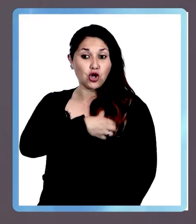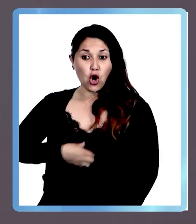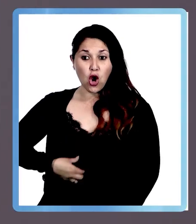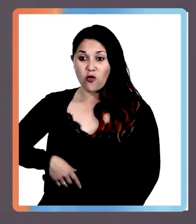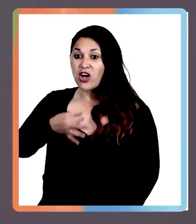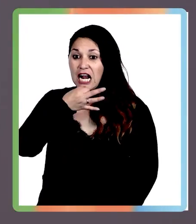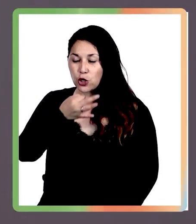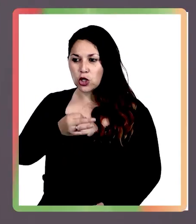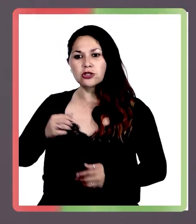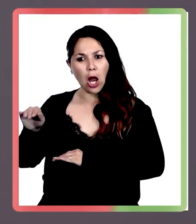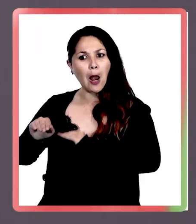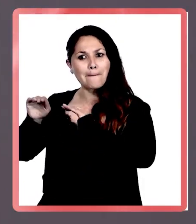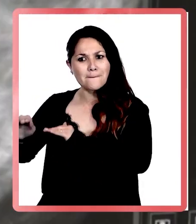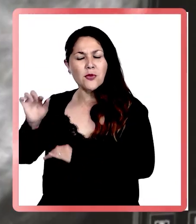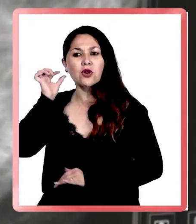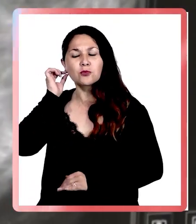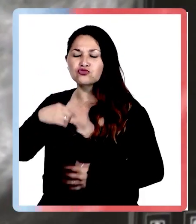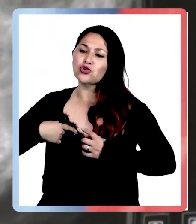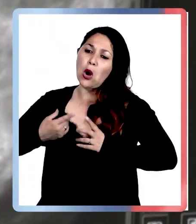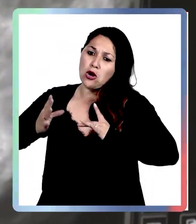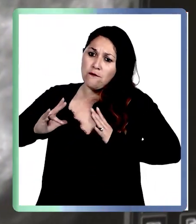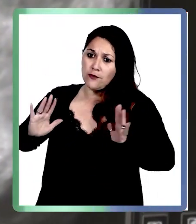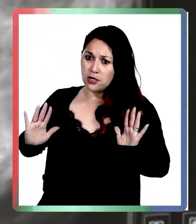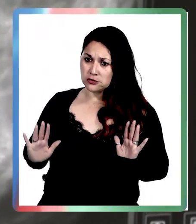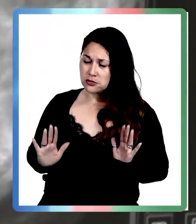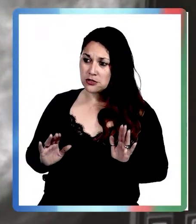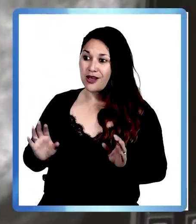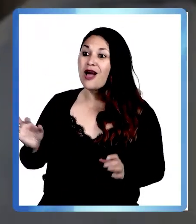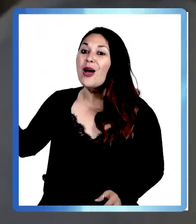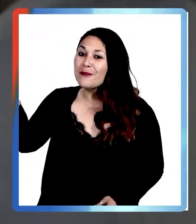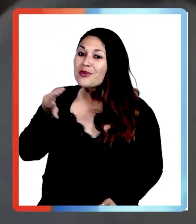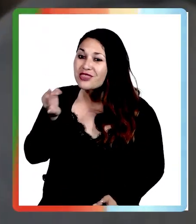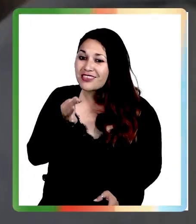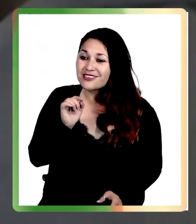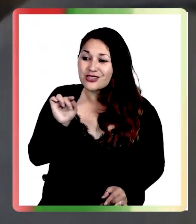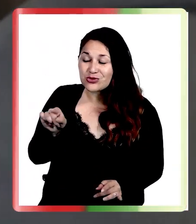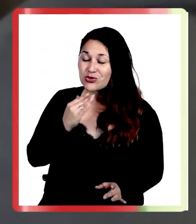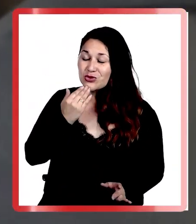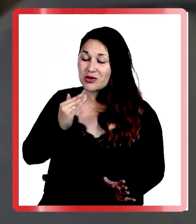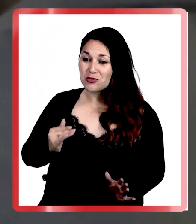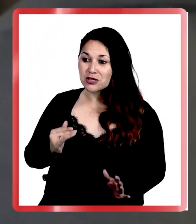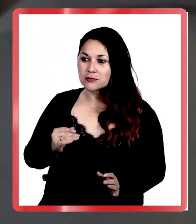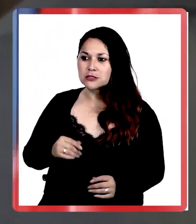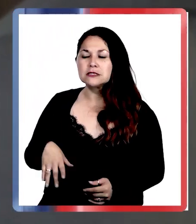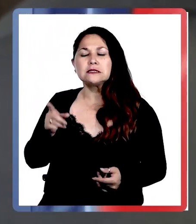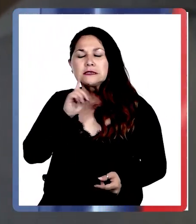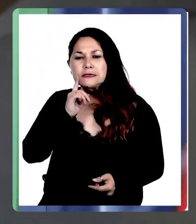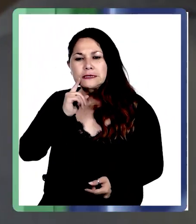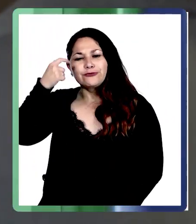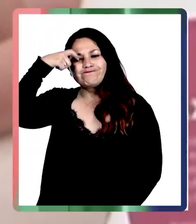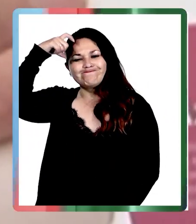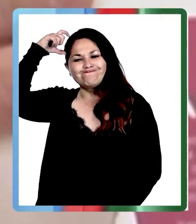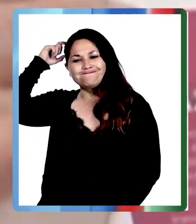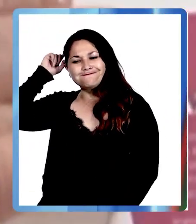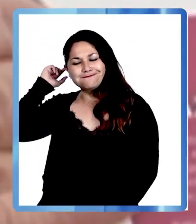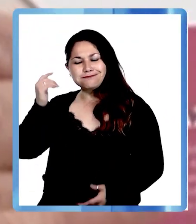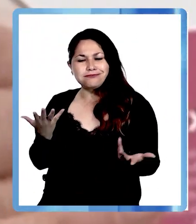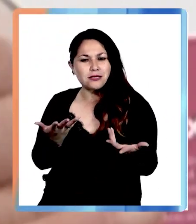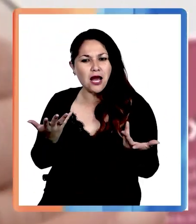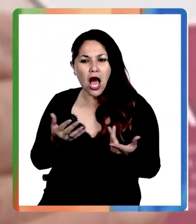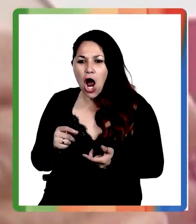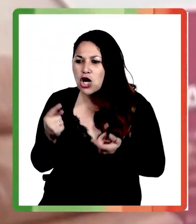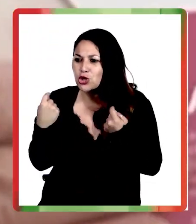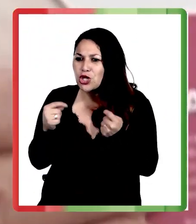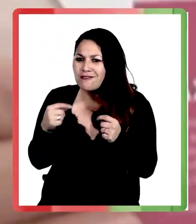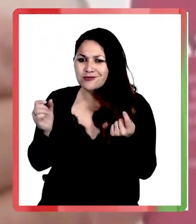dice feminista, y me alegro por eso, obviamente, como dices tú, debería remecerles un poco la conciencia y tratar de buscar